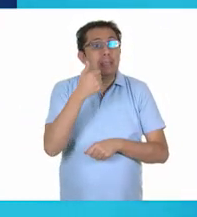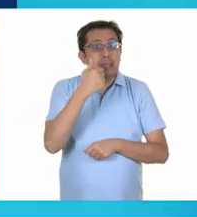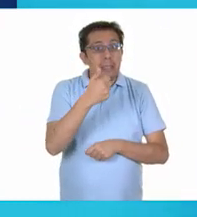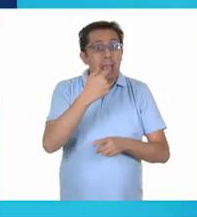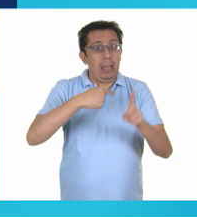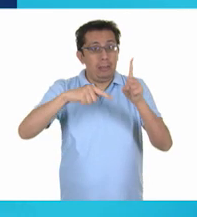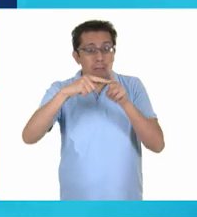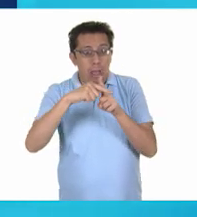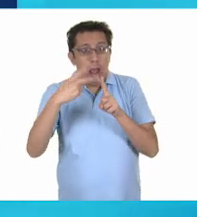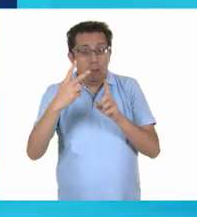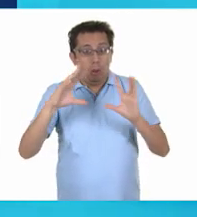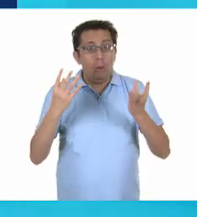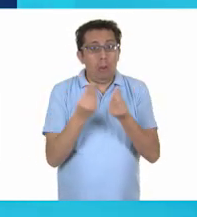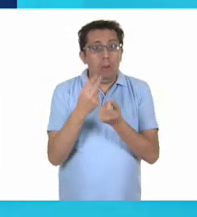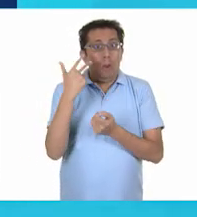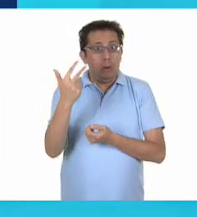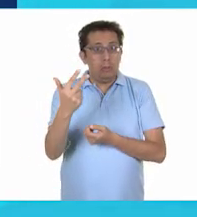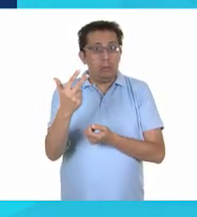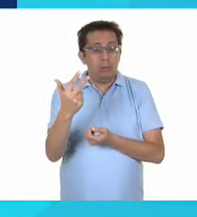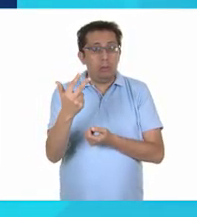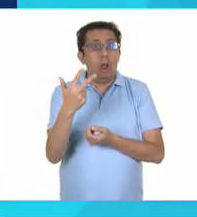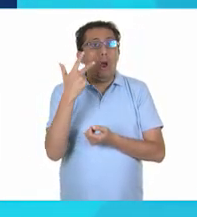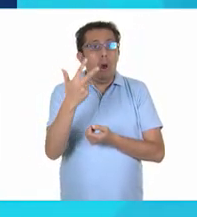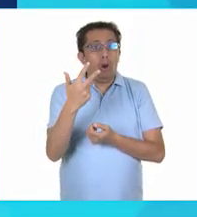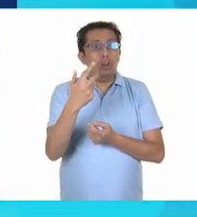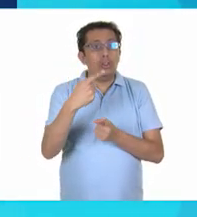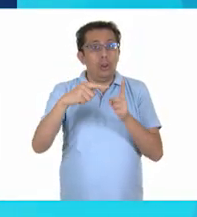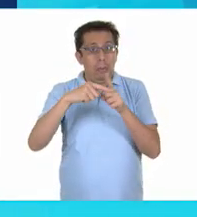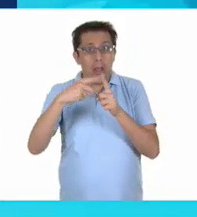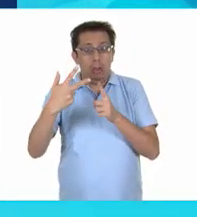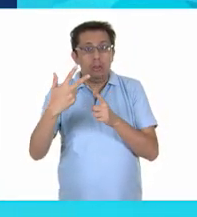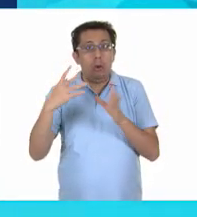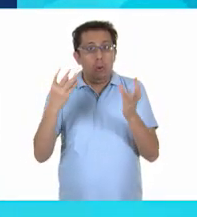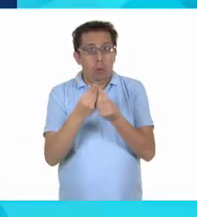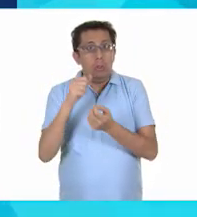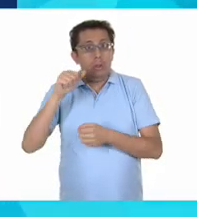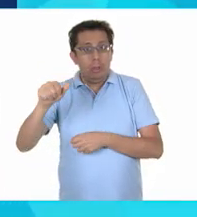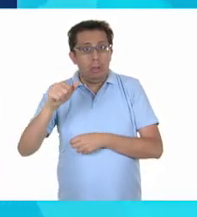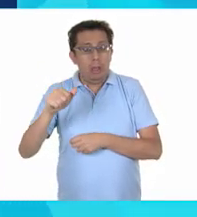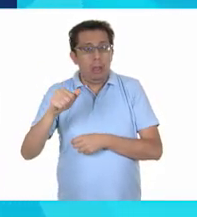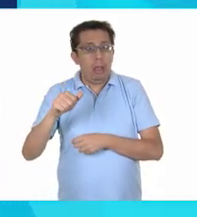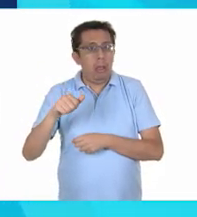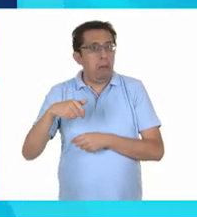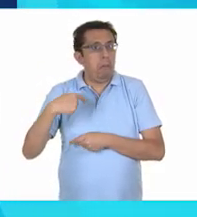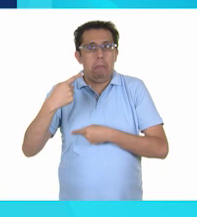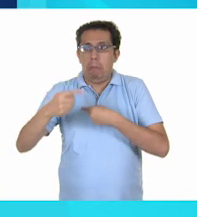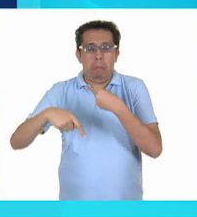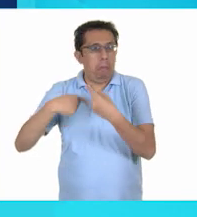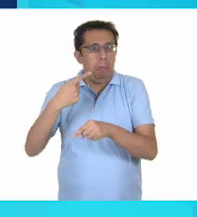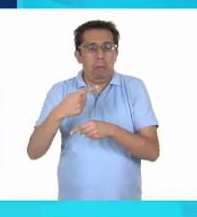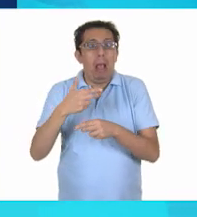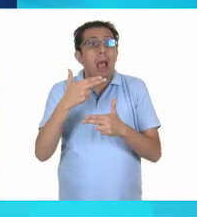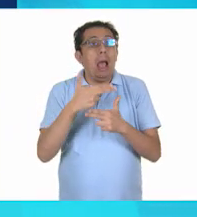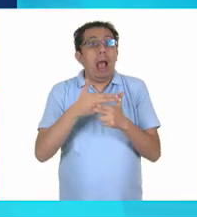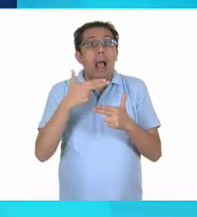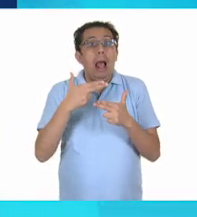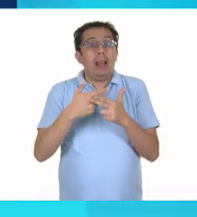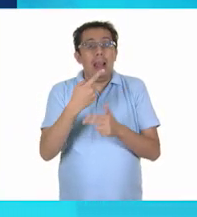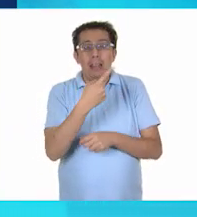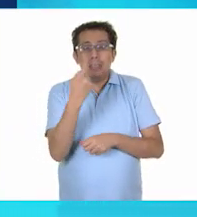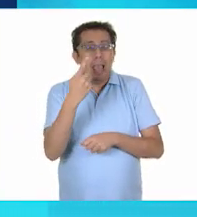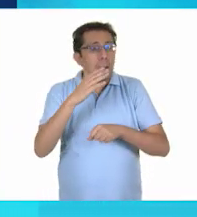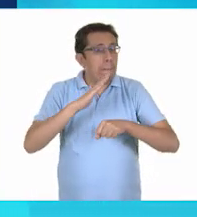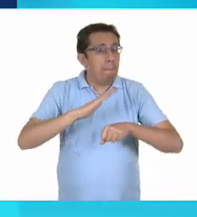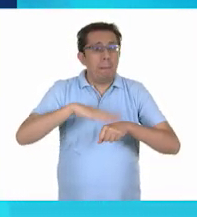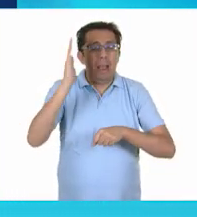vez! Porque seis más dos son ocho. Ocho y ocho, 16. Y así